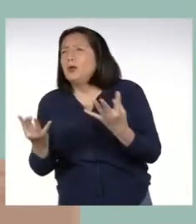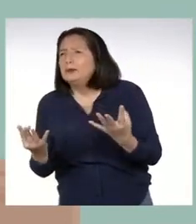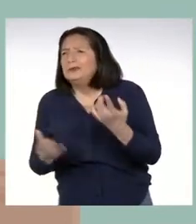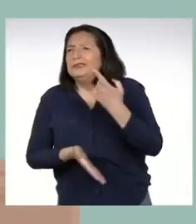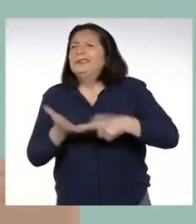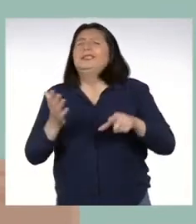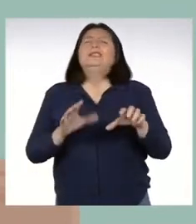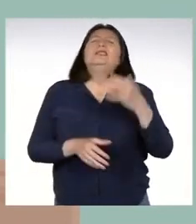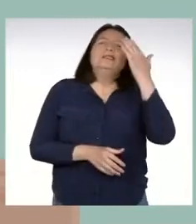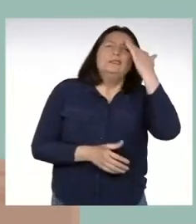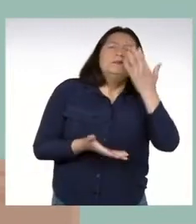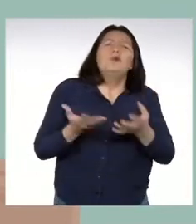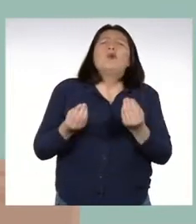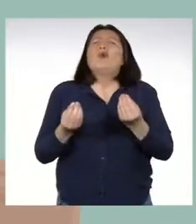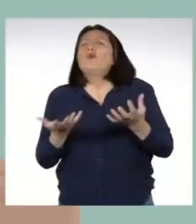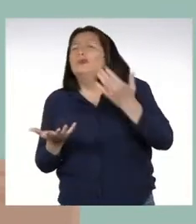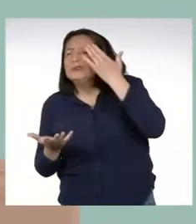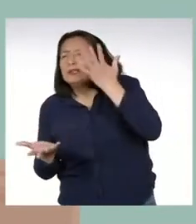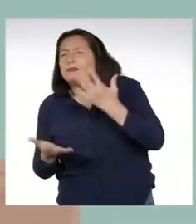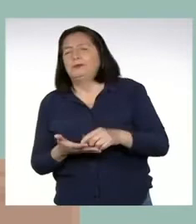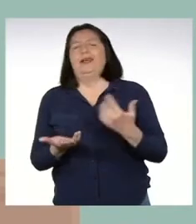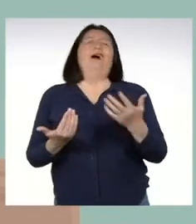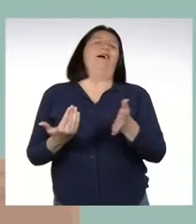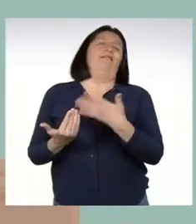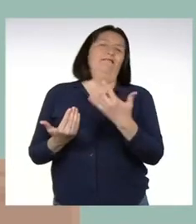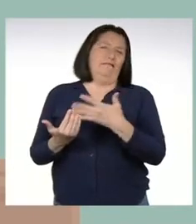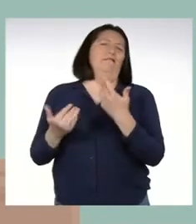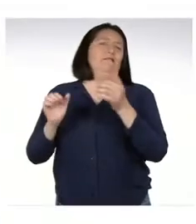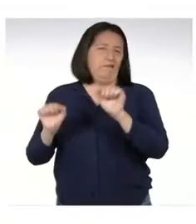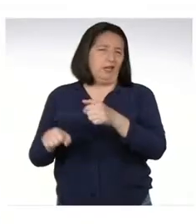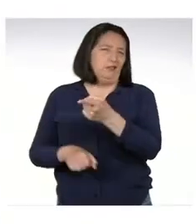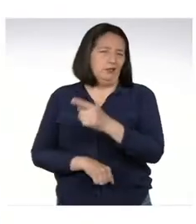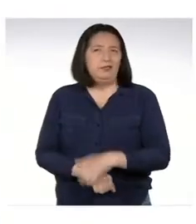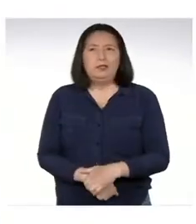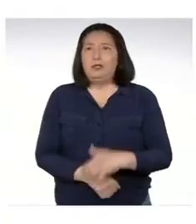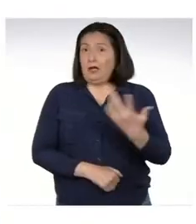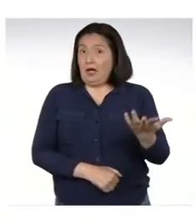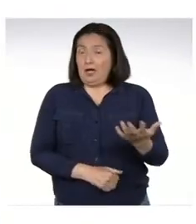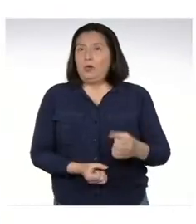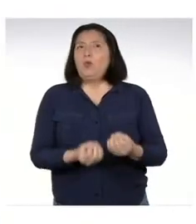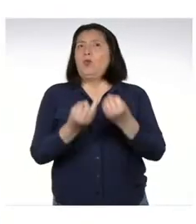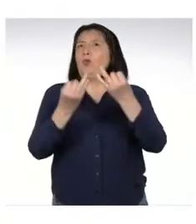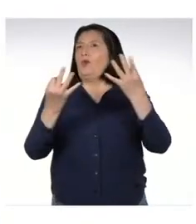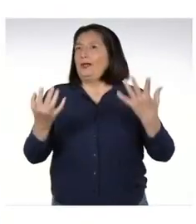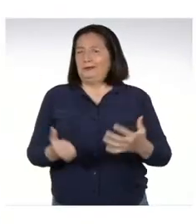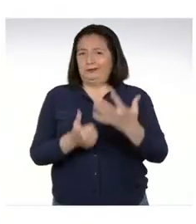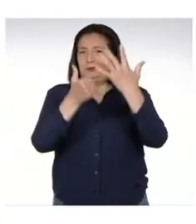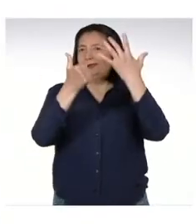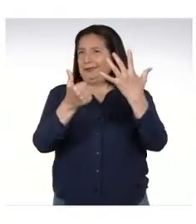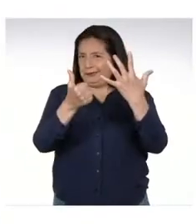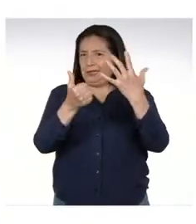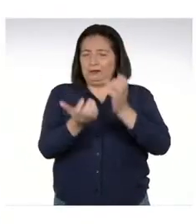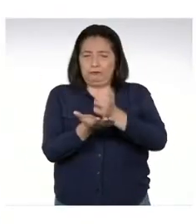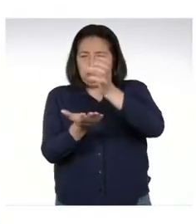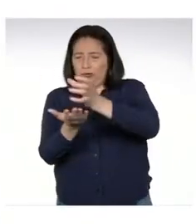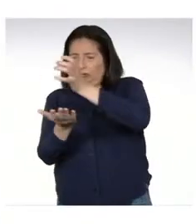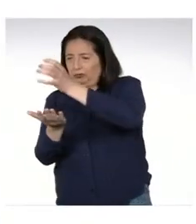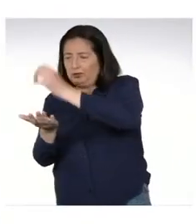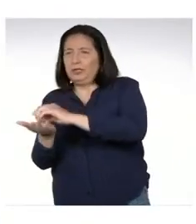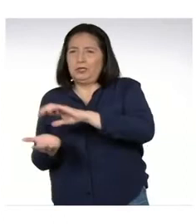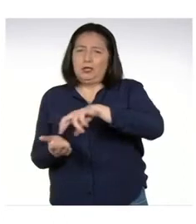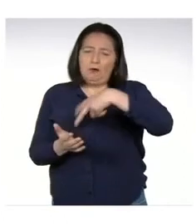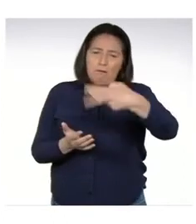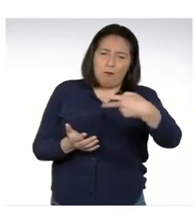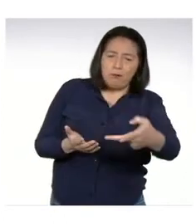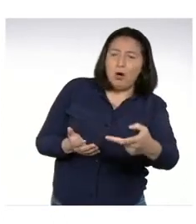podemos hacer para saberlo? Es muy fácil. Diego ha derribado 6 botellas y cada